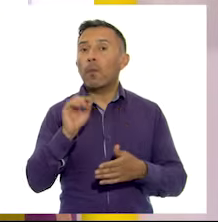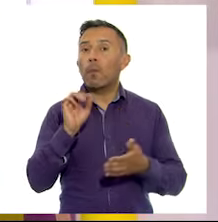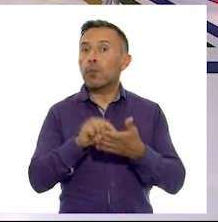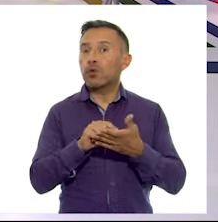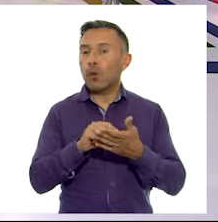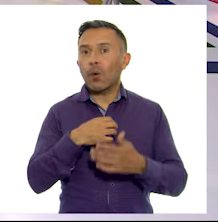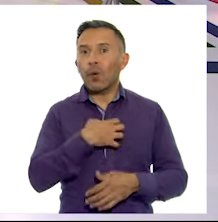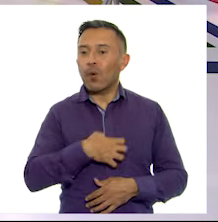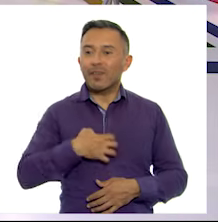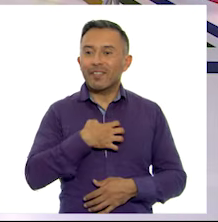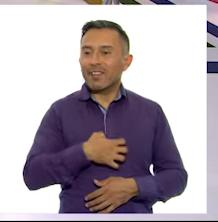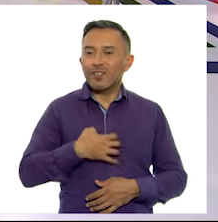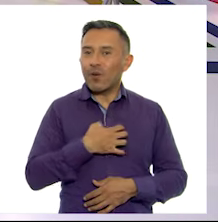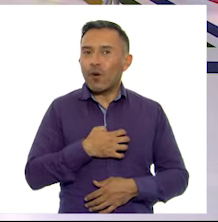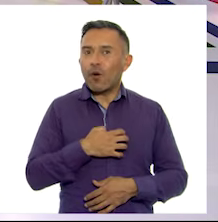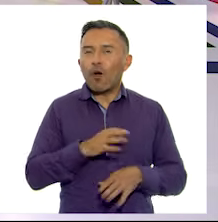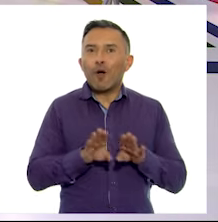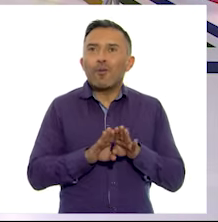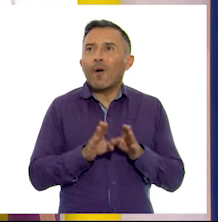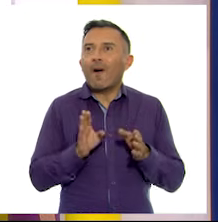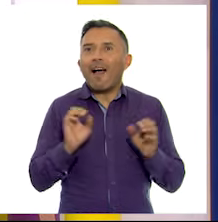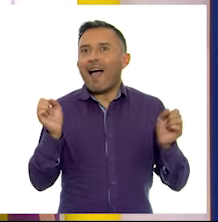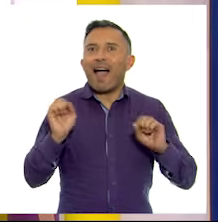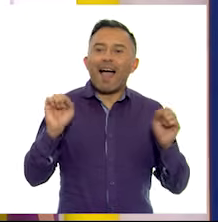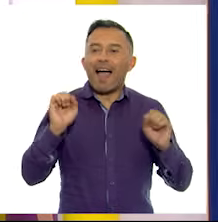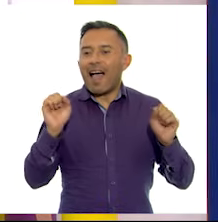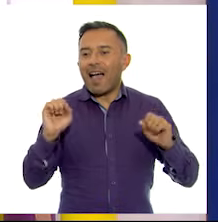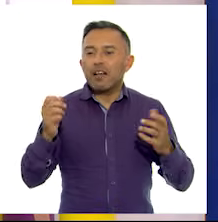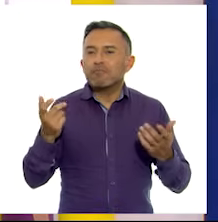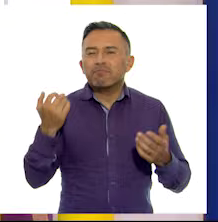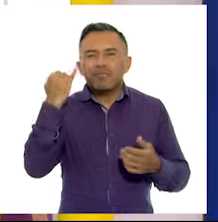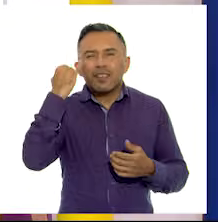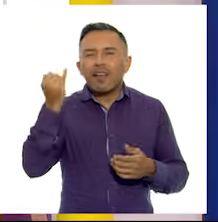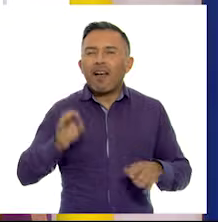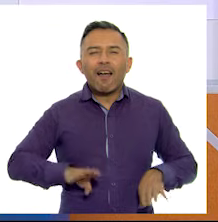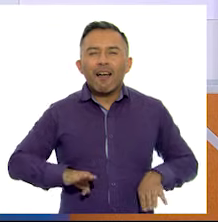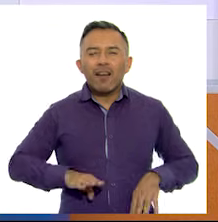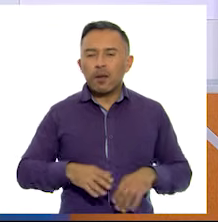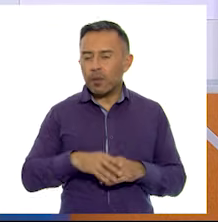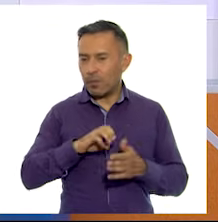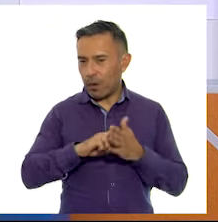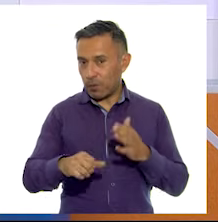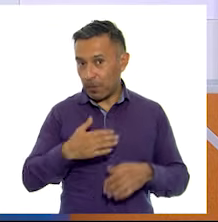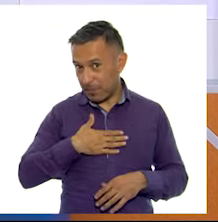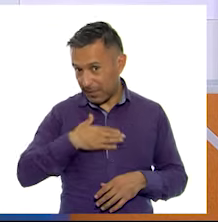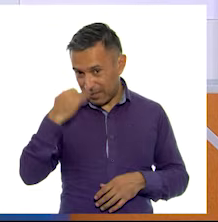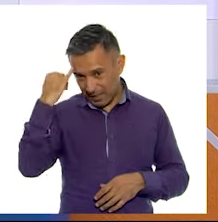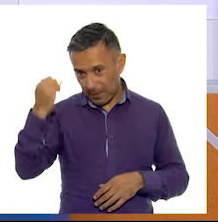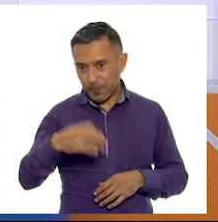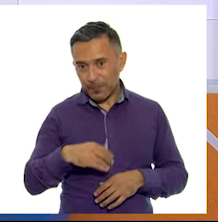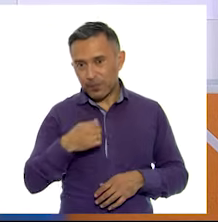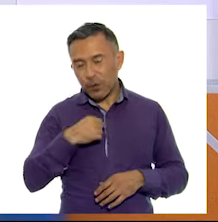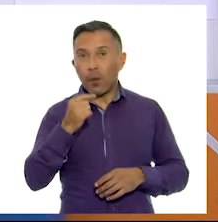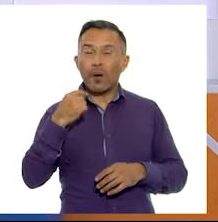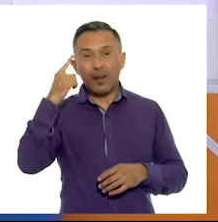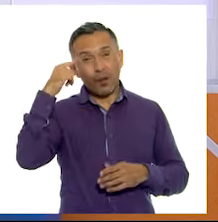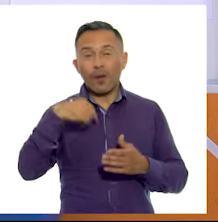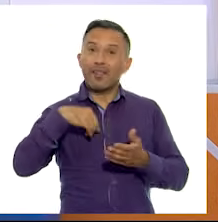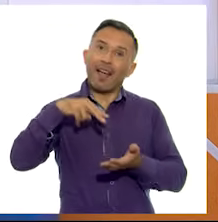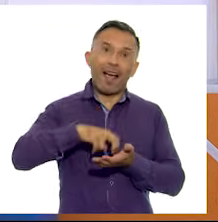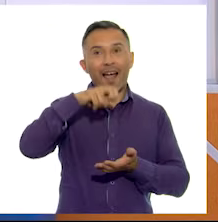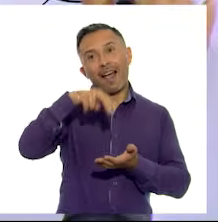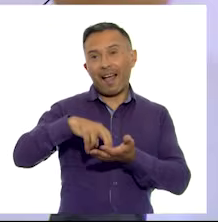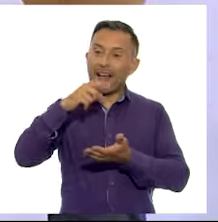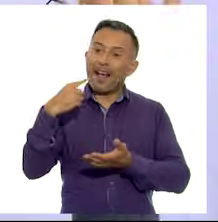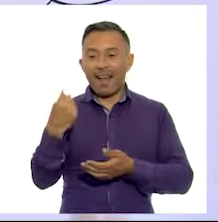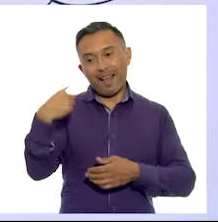contento, ¿cómo crees que correría? ¿Cómo? ¿Cómo sentir? A ver. Por ejemplo, el mío, yo creo que iría dando vueltas.